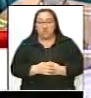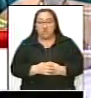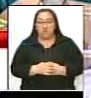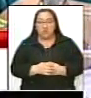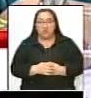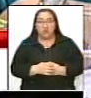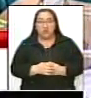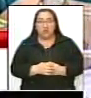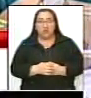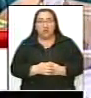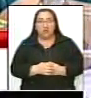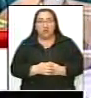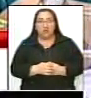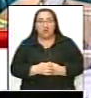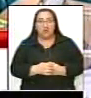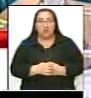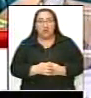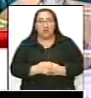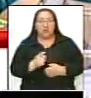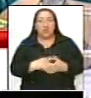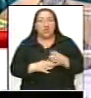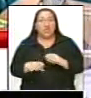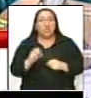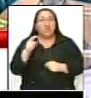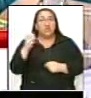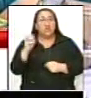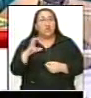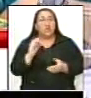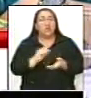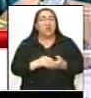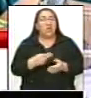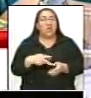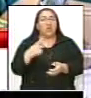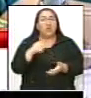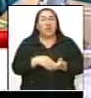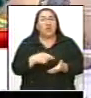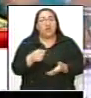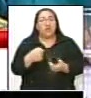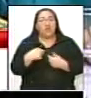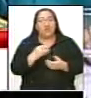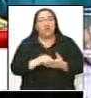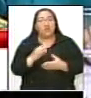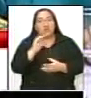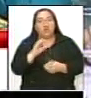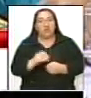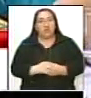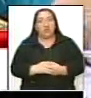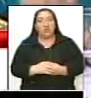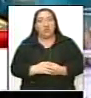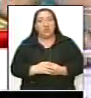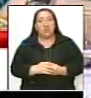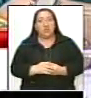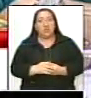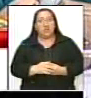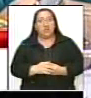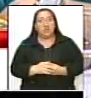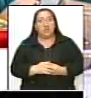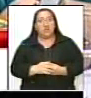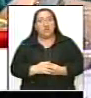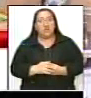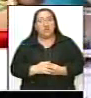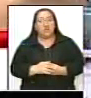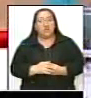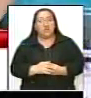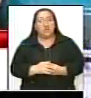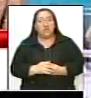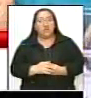sol, automáticamente estaría aumentando la deuda si es que tenemos un mayor porcentaje en dólares. Entonces, por eso que desde hace